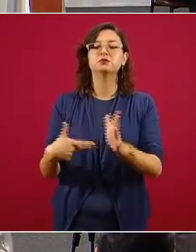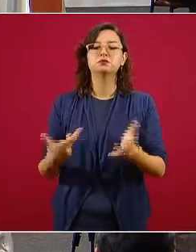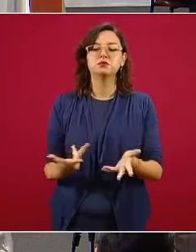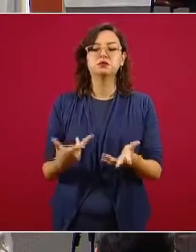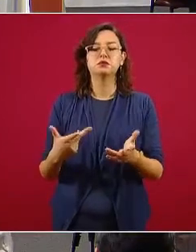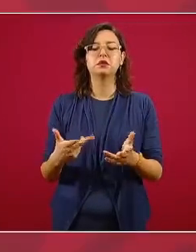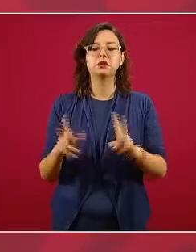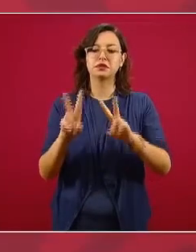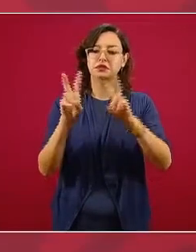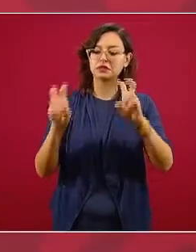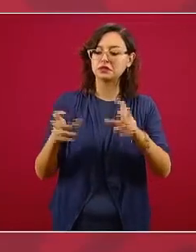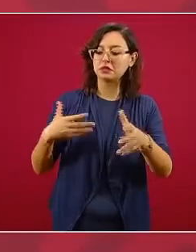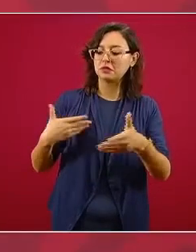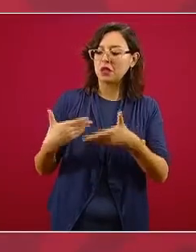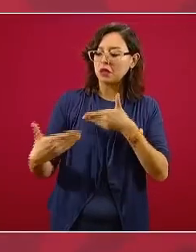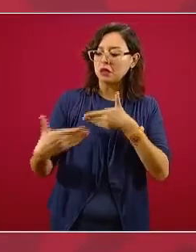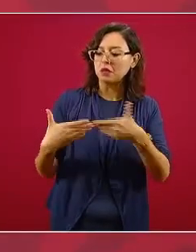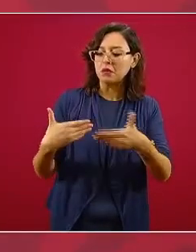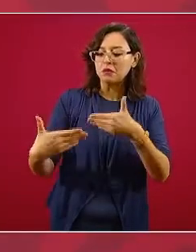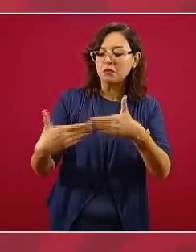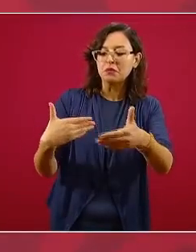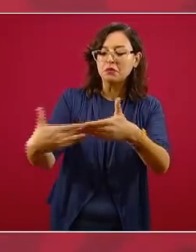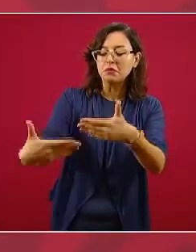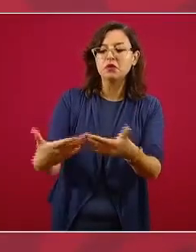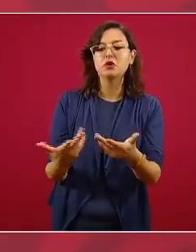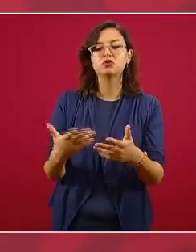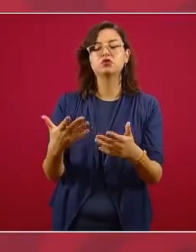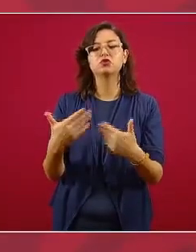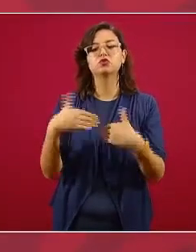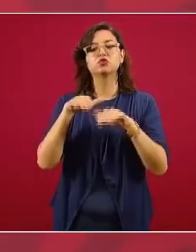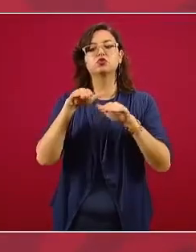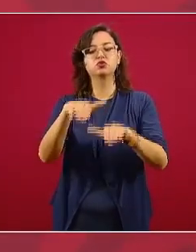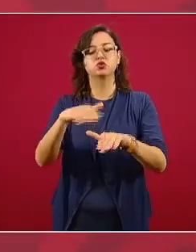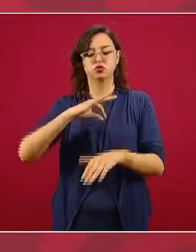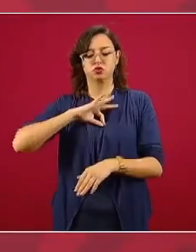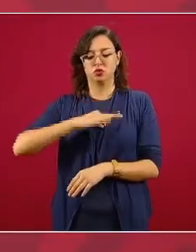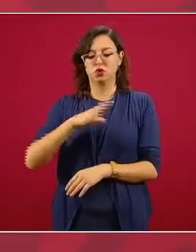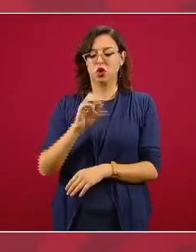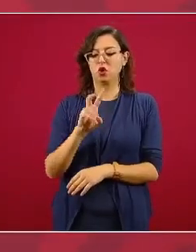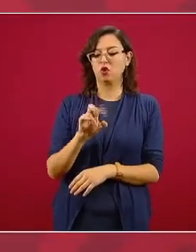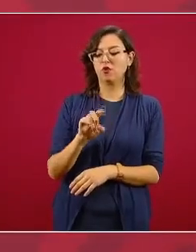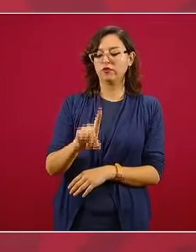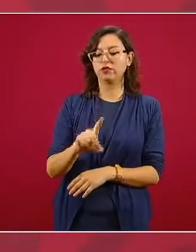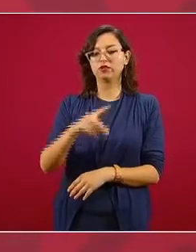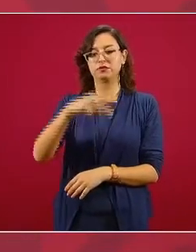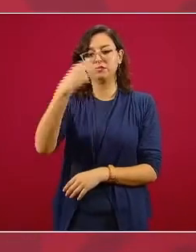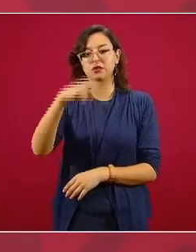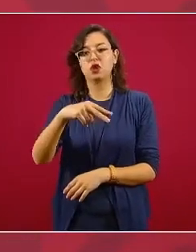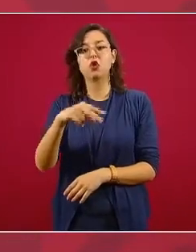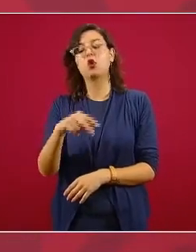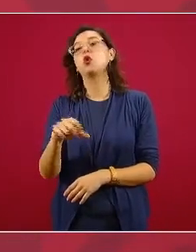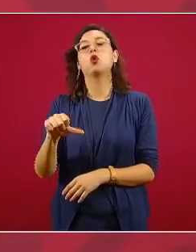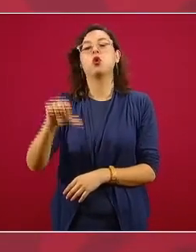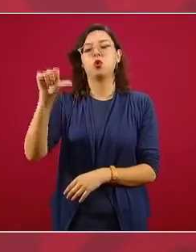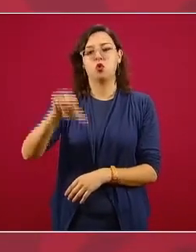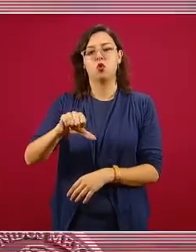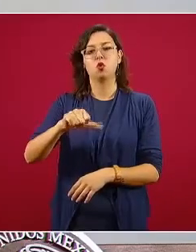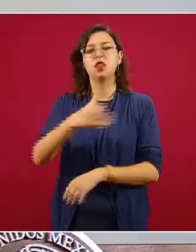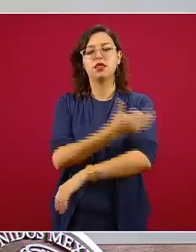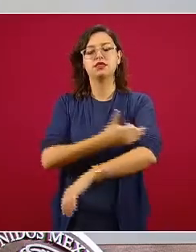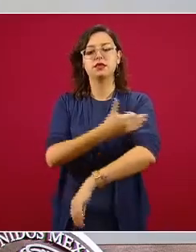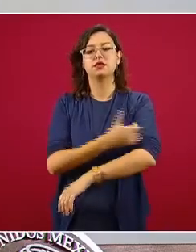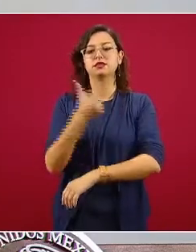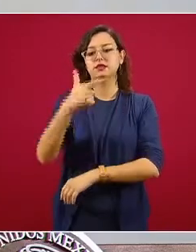actualizaciones sobre la pandemia de COVID en México. Hoy por la tarde, a las 7 de la noche, daremos muchos más